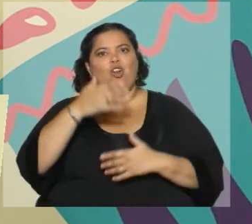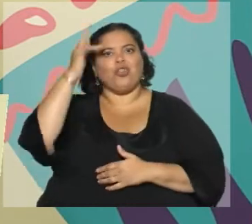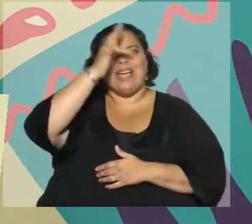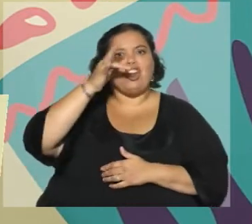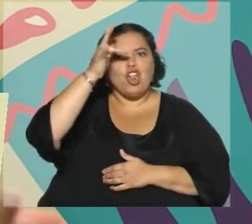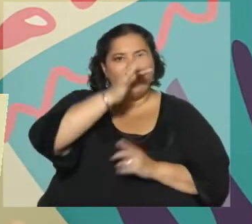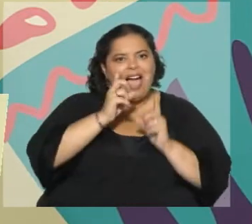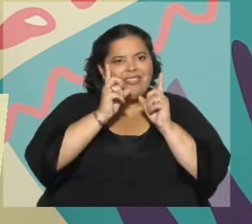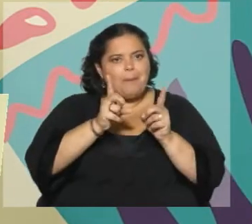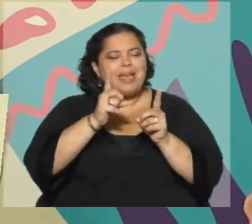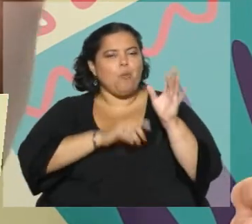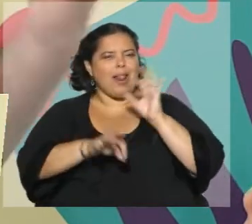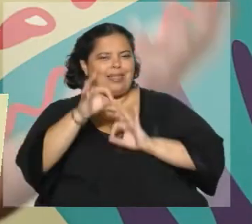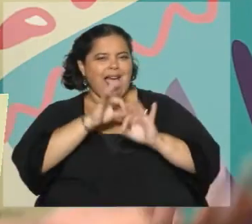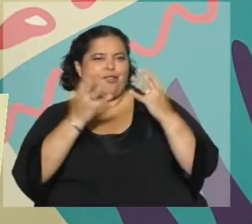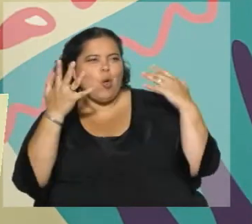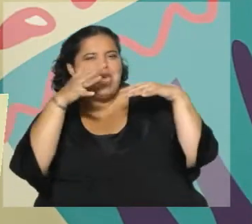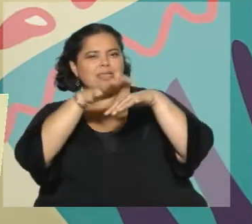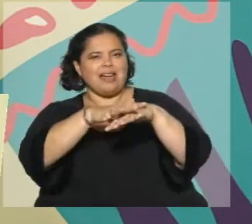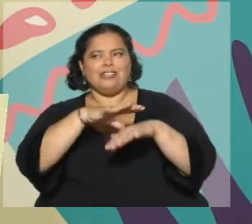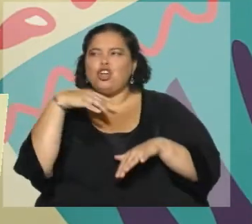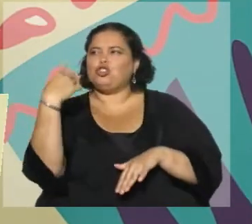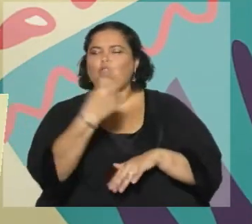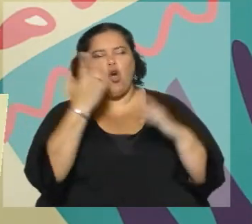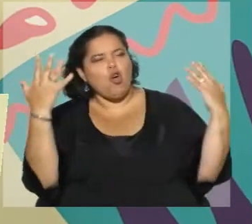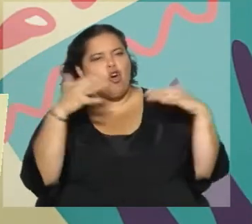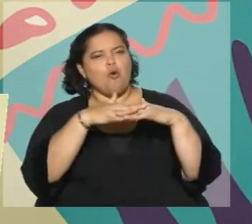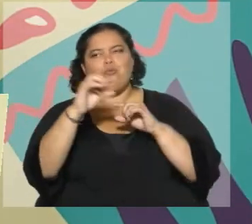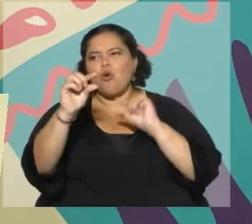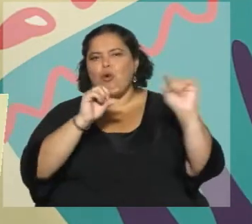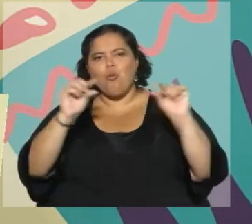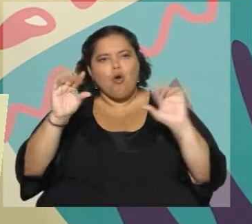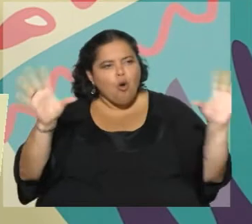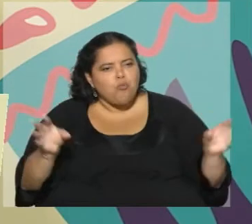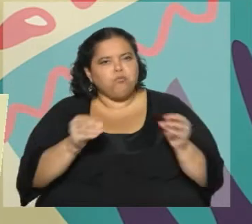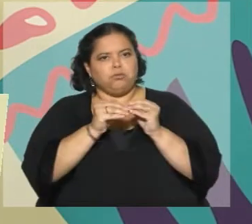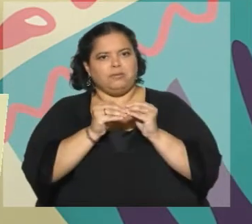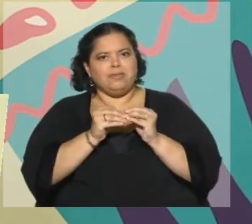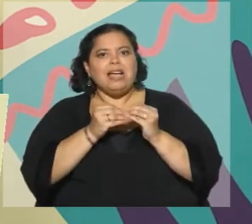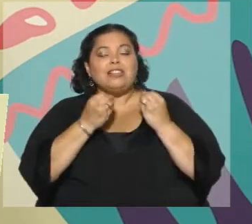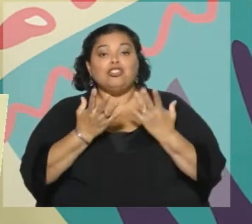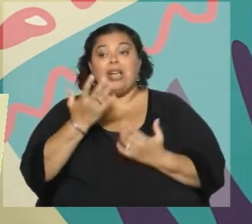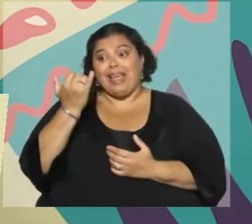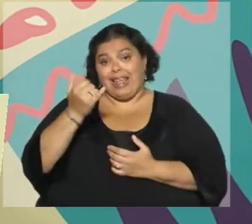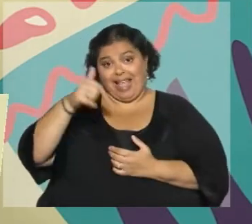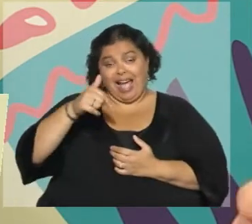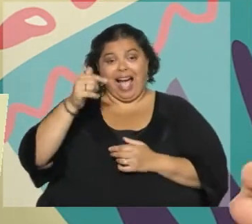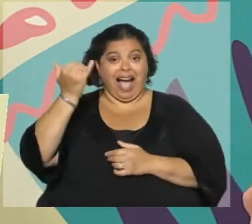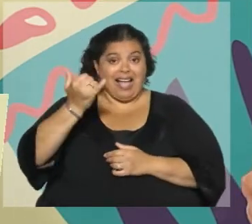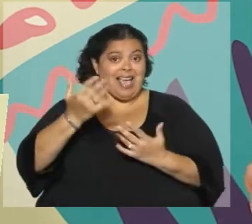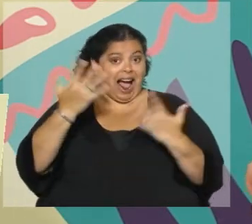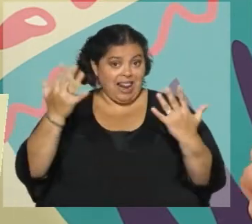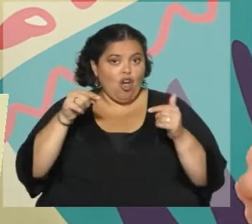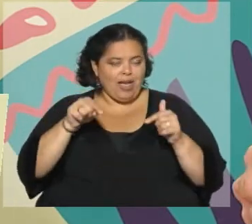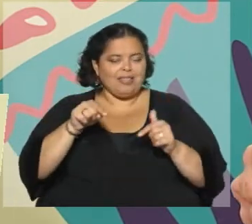una nueva veta que la integración de todo y también nada como en este caso de algo nosotros como que revivimos la